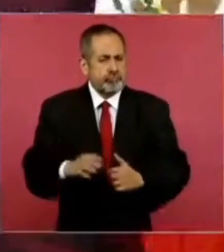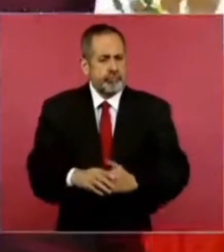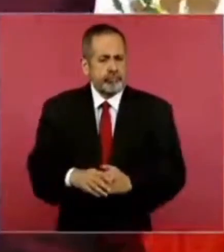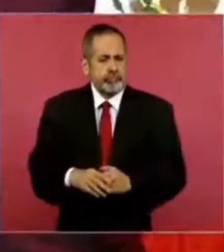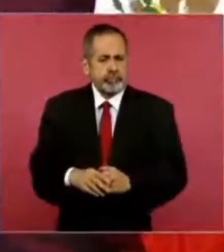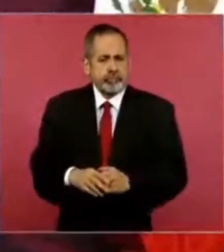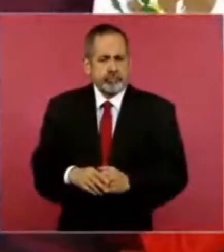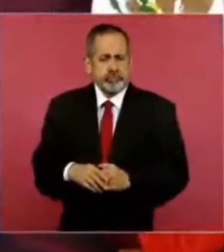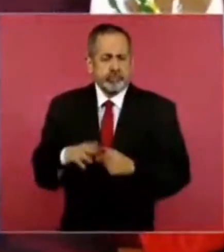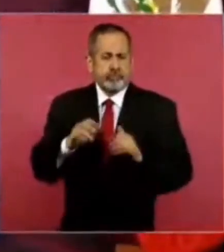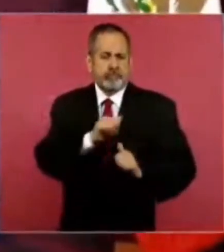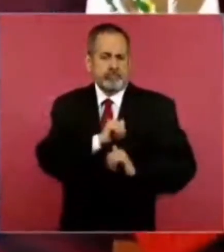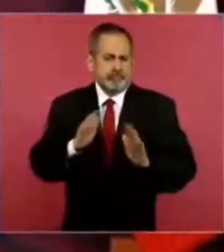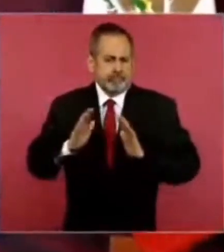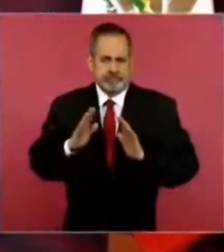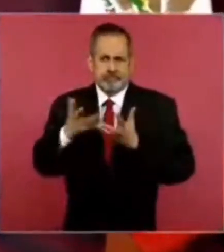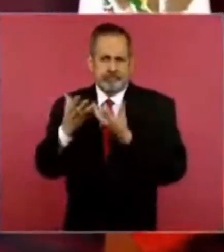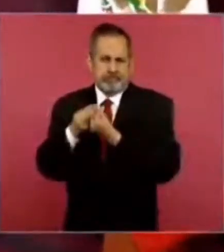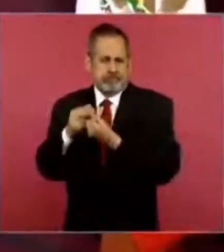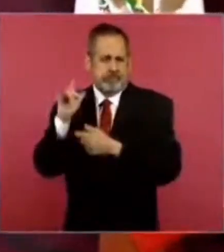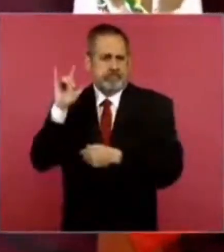la Fuerza Aérea.